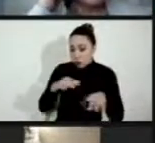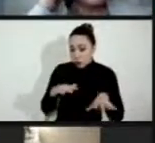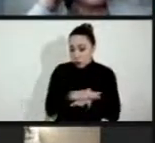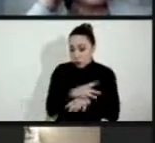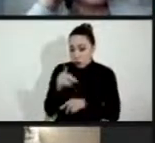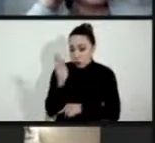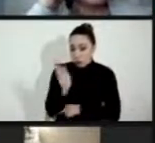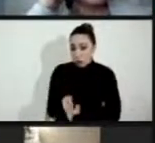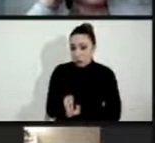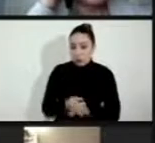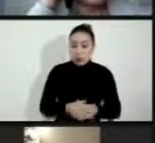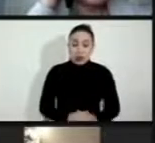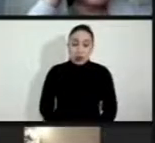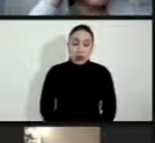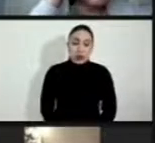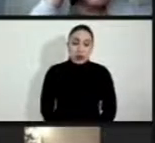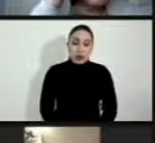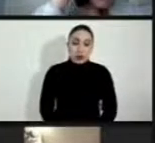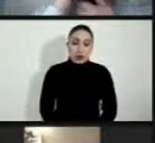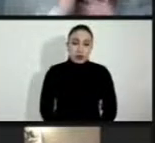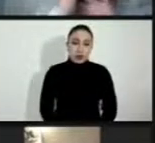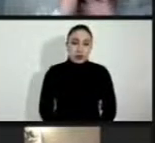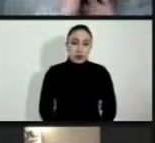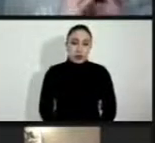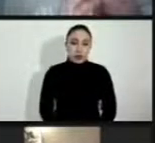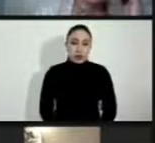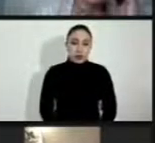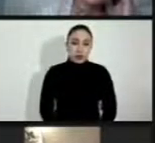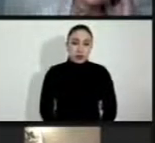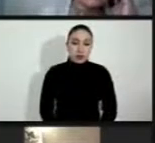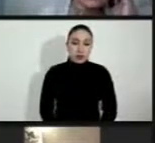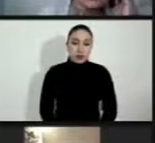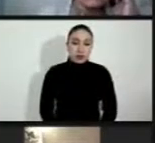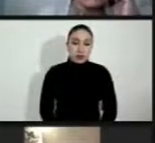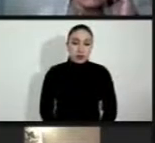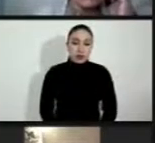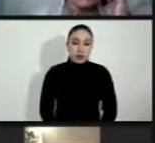propone la diputada Marta Ávila?